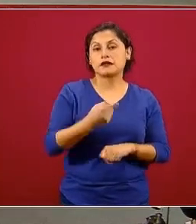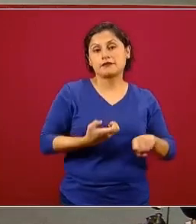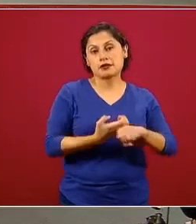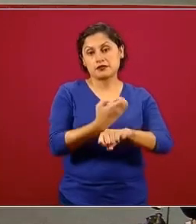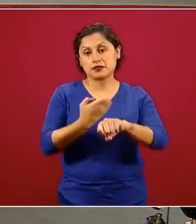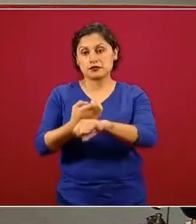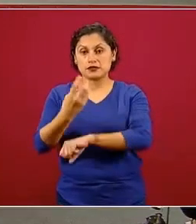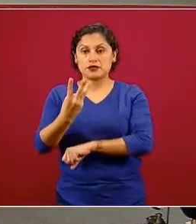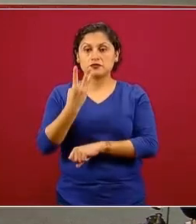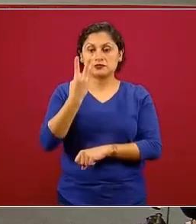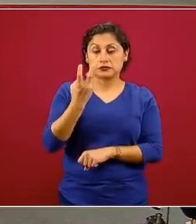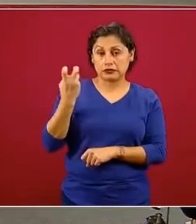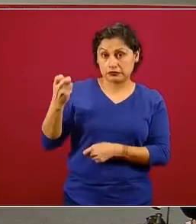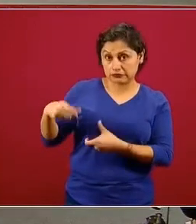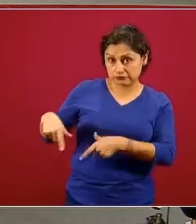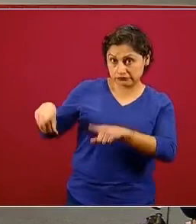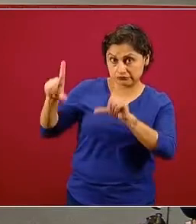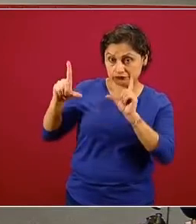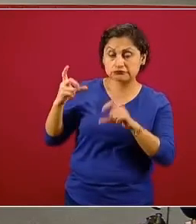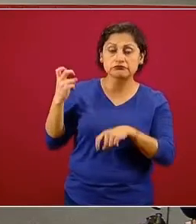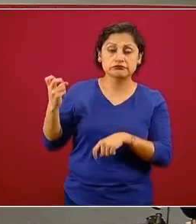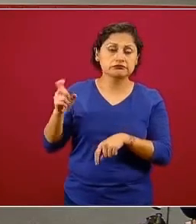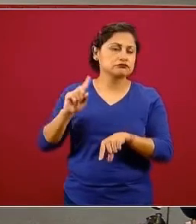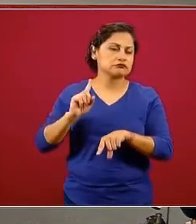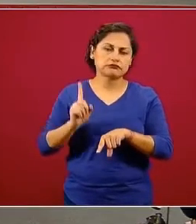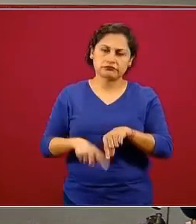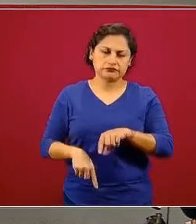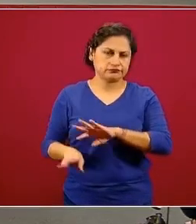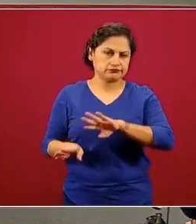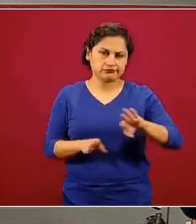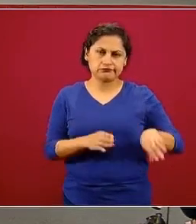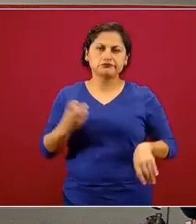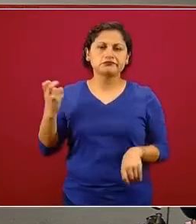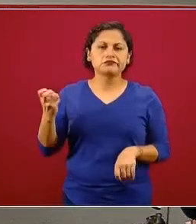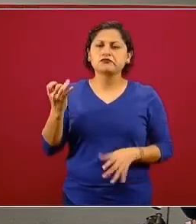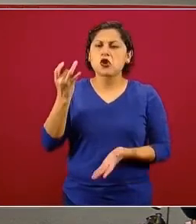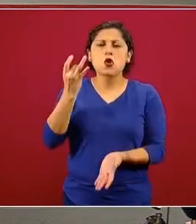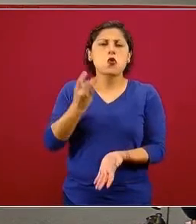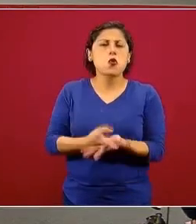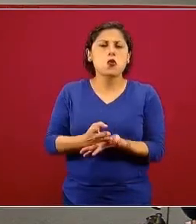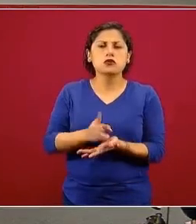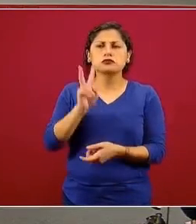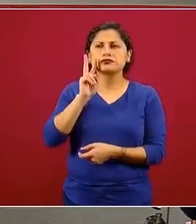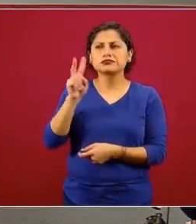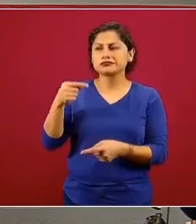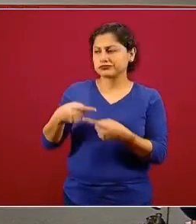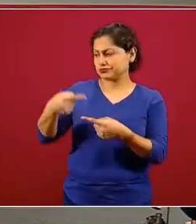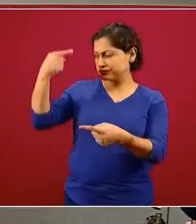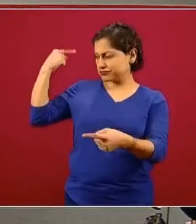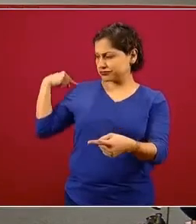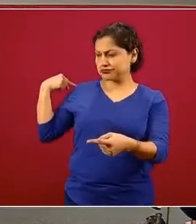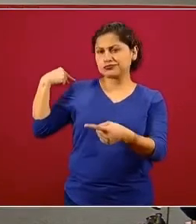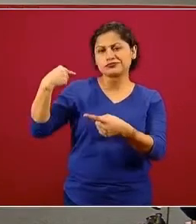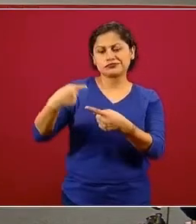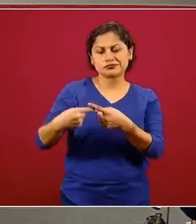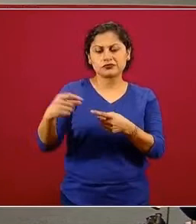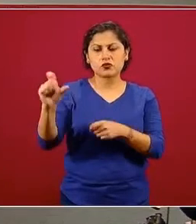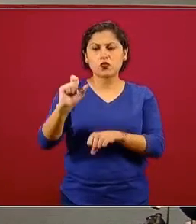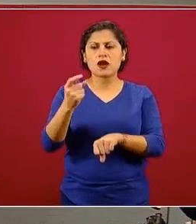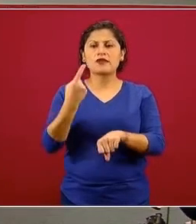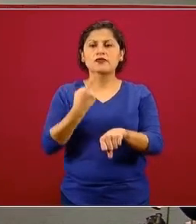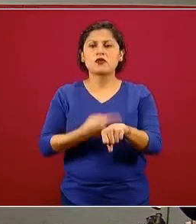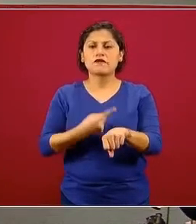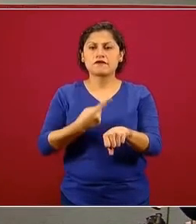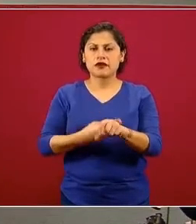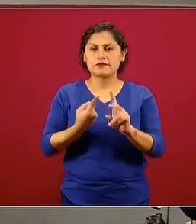ya la vamos a empezar a quitar, nos sirve solamente para tener un recordatorio del tiempo transcurrido desde que empezó la epidemia. La